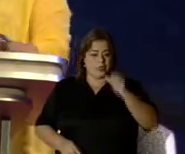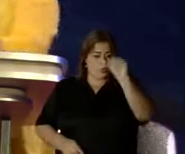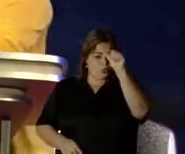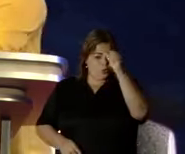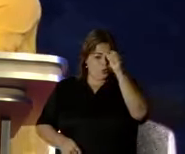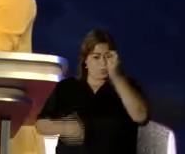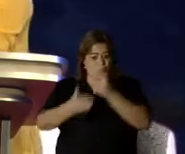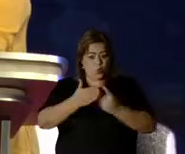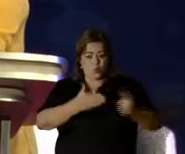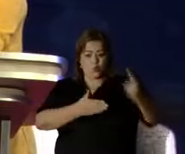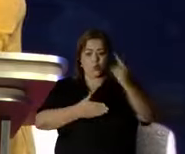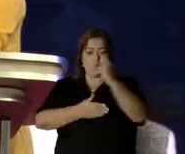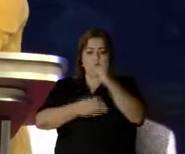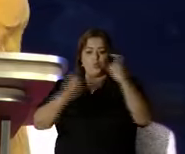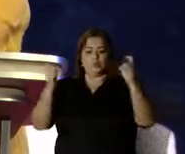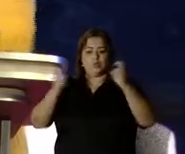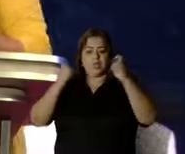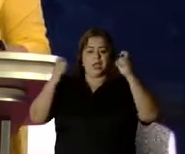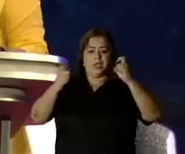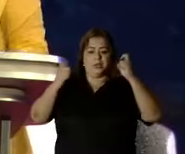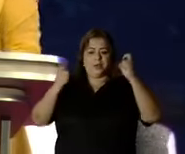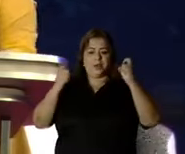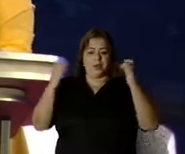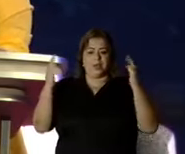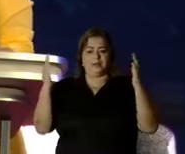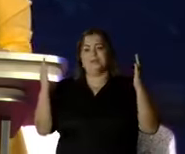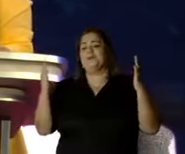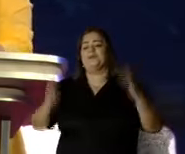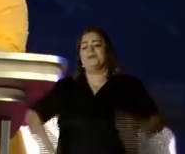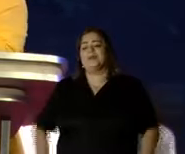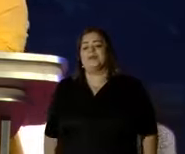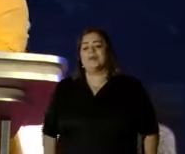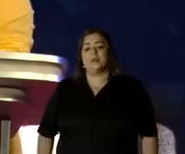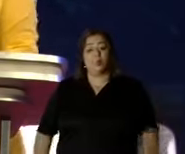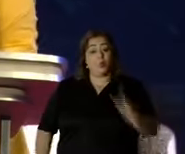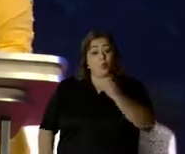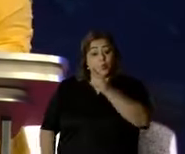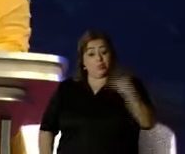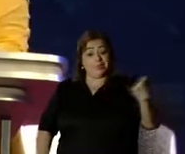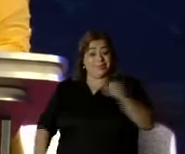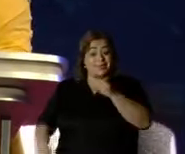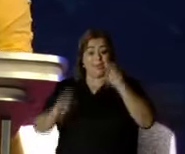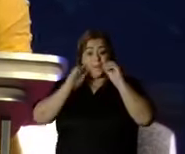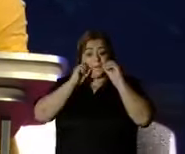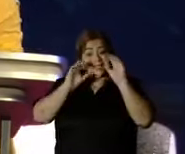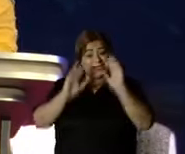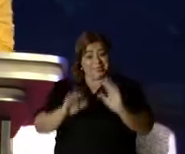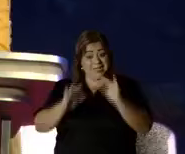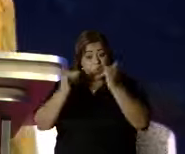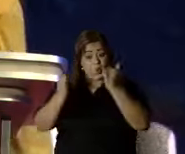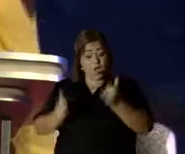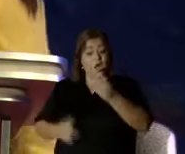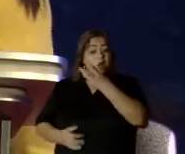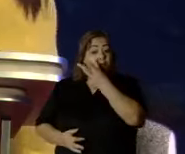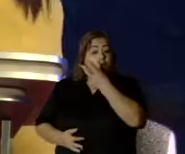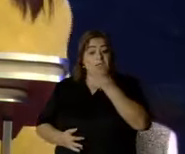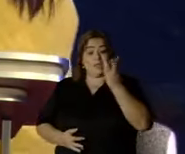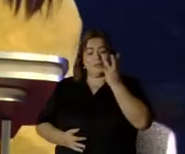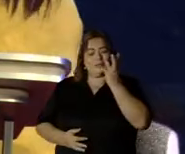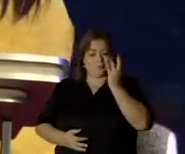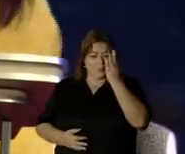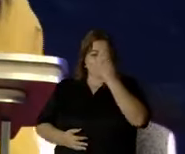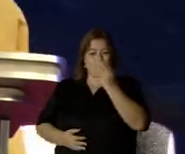para celebrarlo. Amén. Pero mientras tanto, adelantamos esas felicitaciones. Sean todos muy bendecidos. Precioso. Nuestro apóstol con nosotros. Qué lindo.